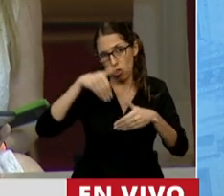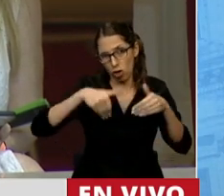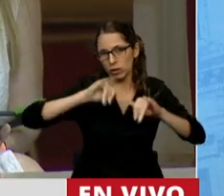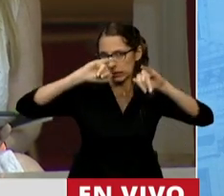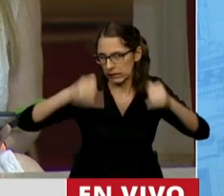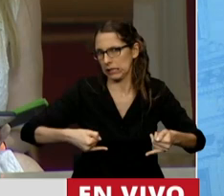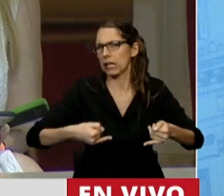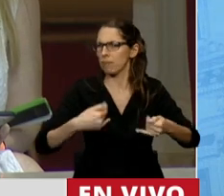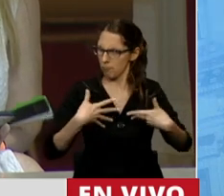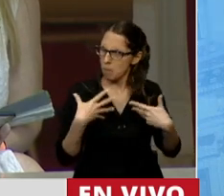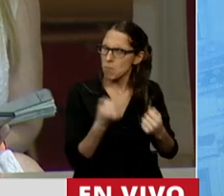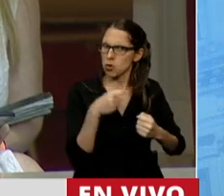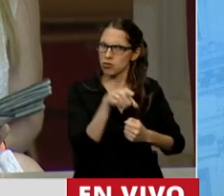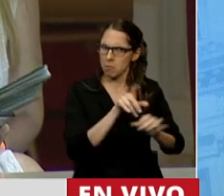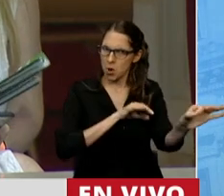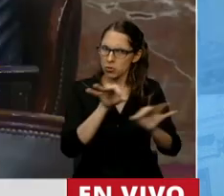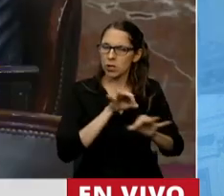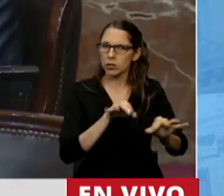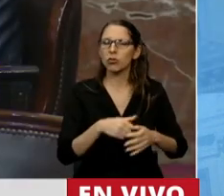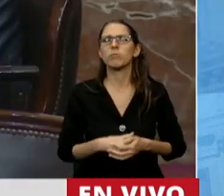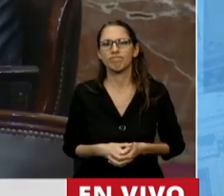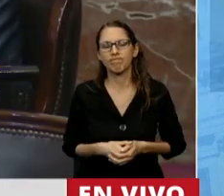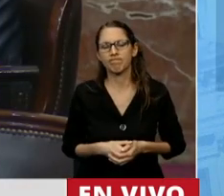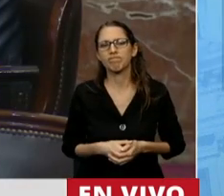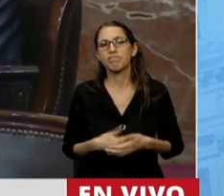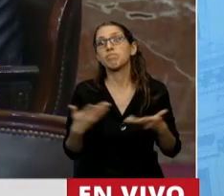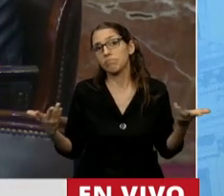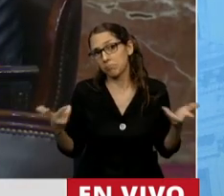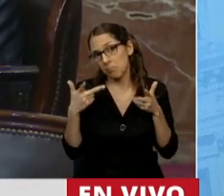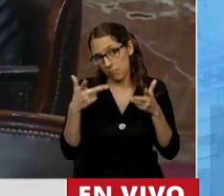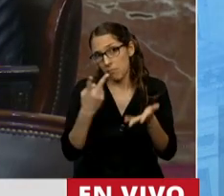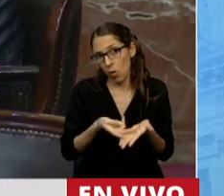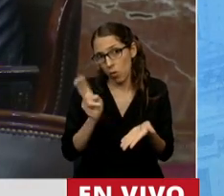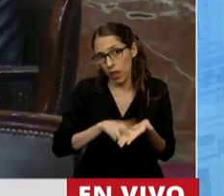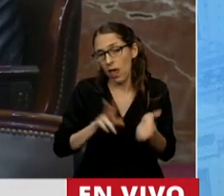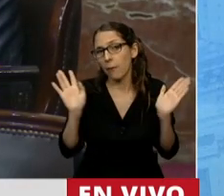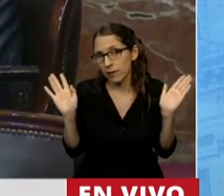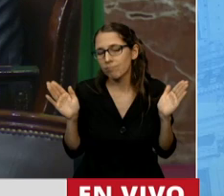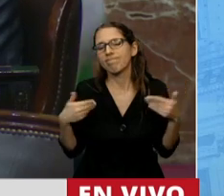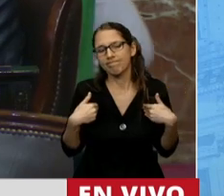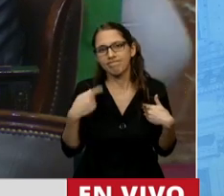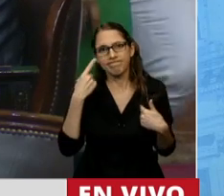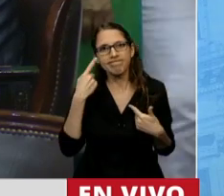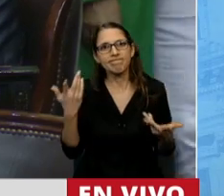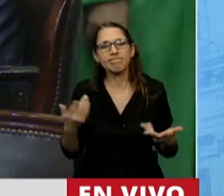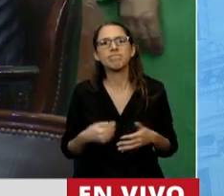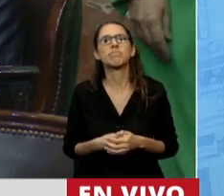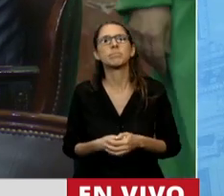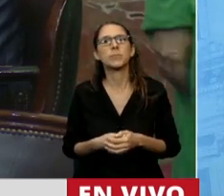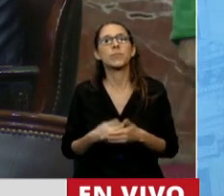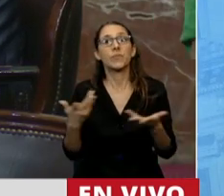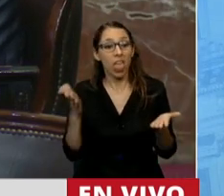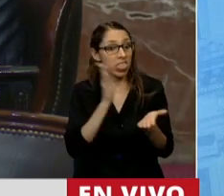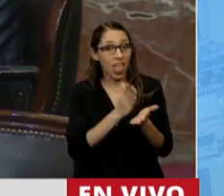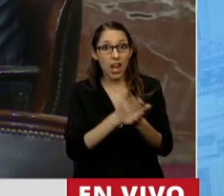para acompañar este proyecto, porque reitero, entiendo que el